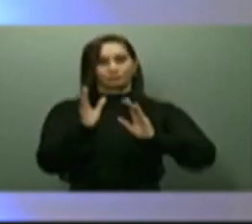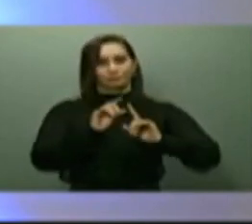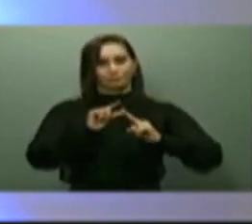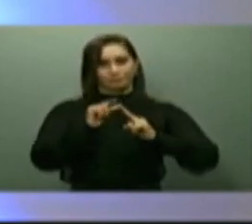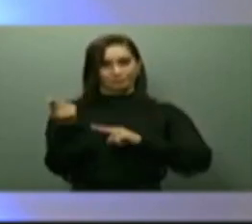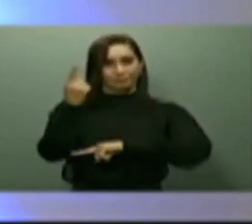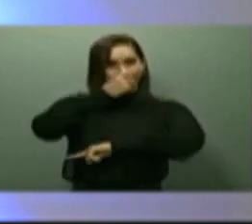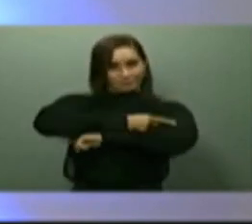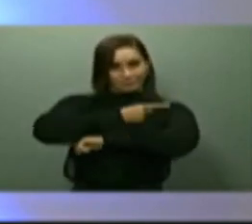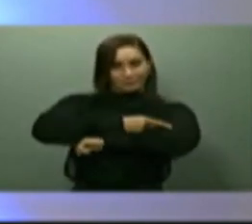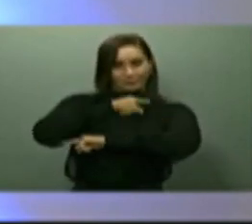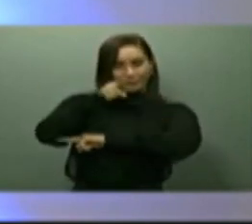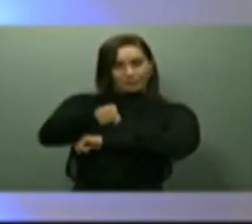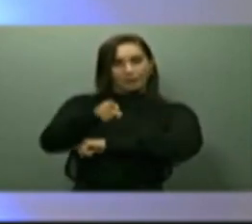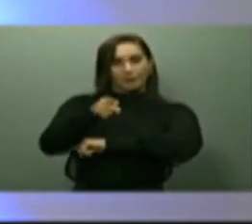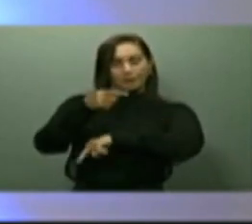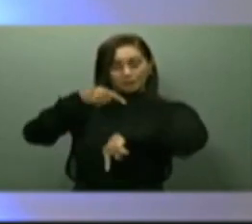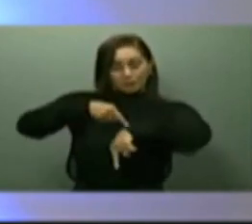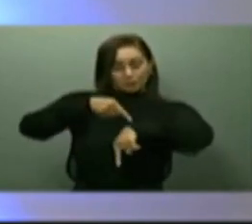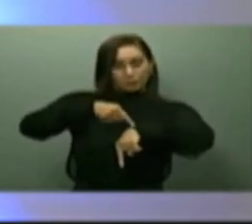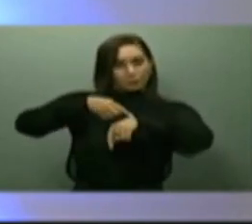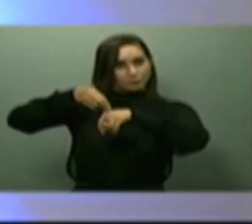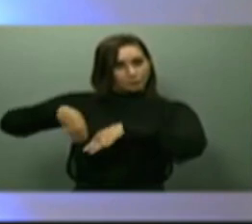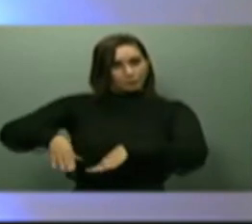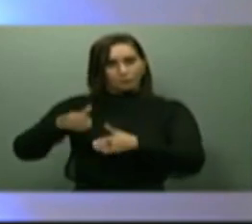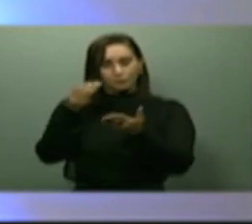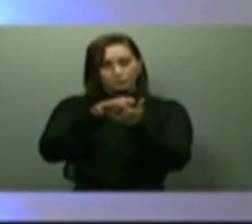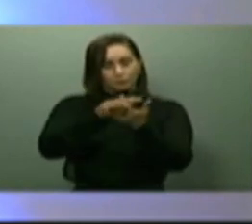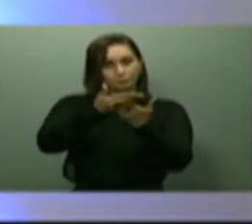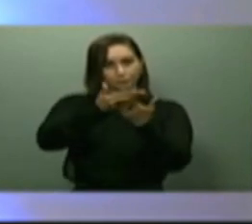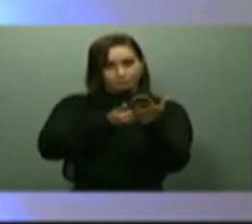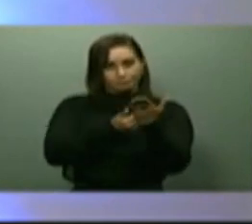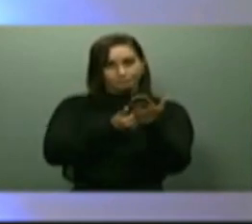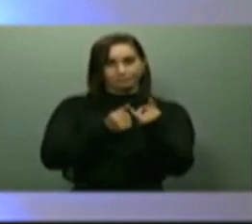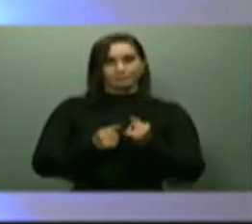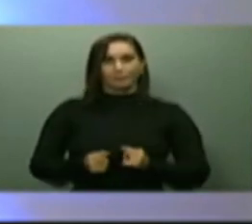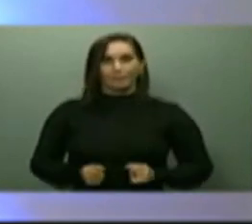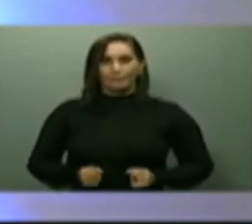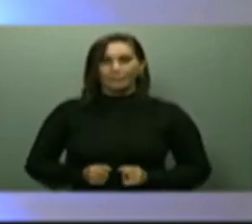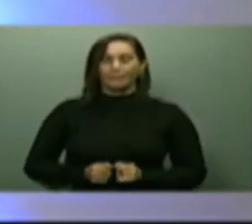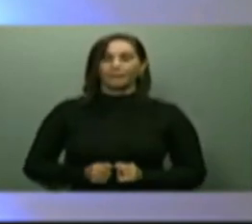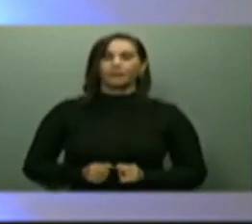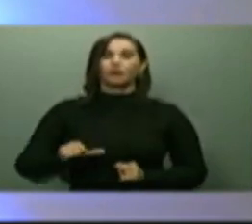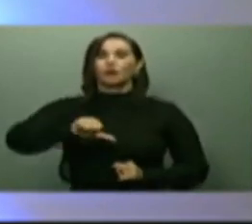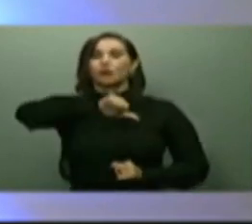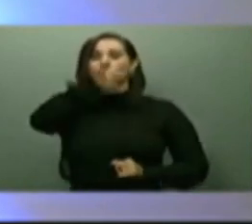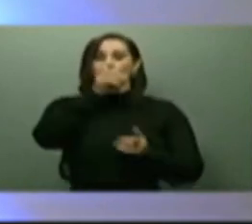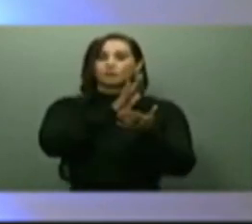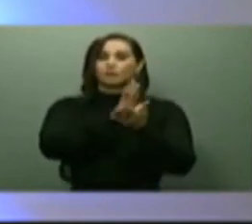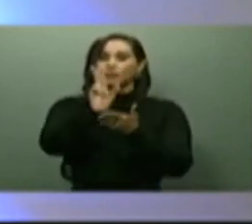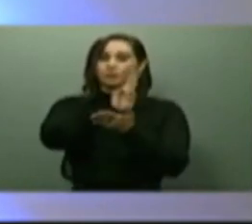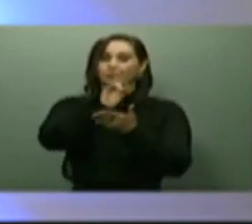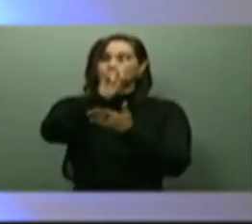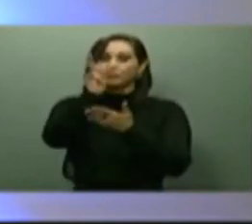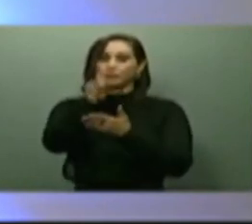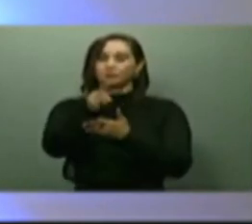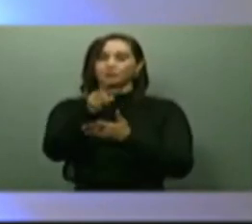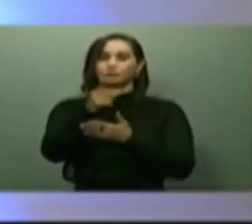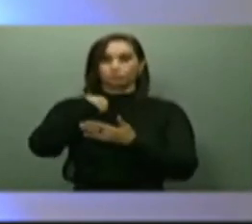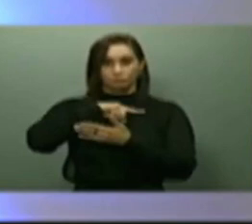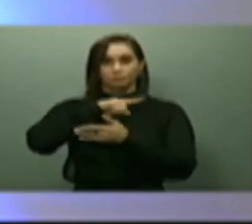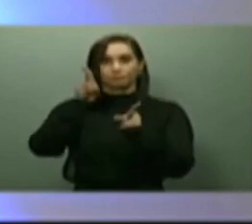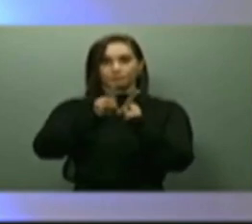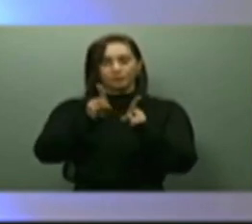es ese, hacerlo a menor tiempo y a menor costo. En relación con las universidades, nosotros